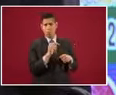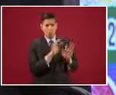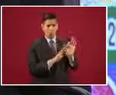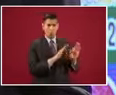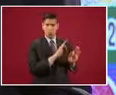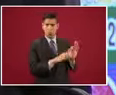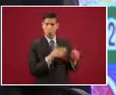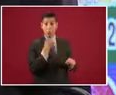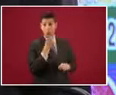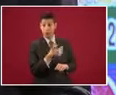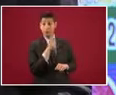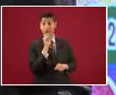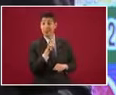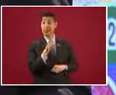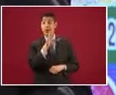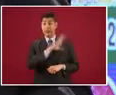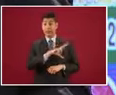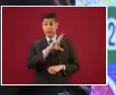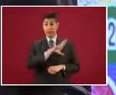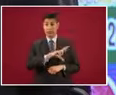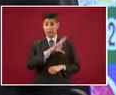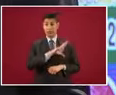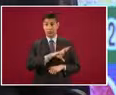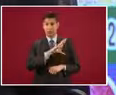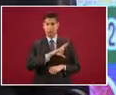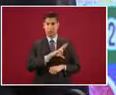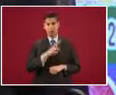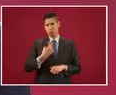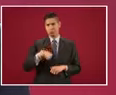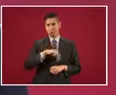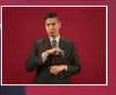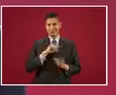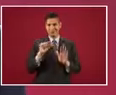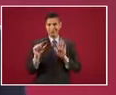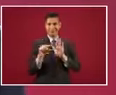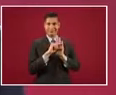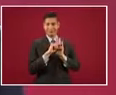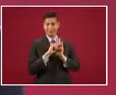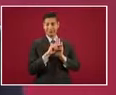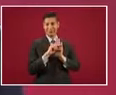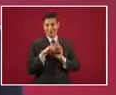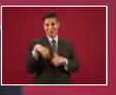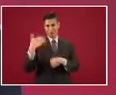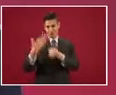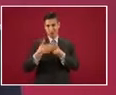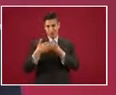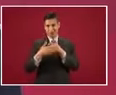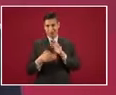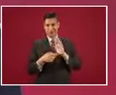costo para la renta, que también se los vamos a presentar.